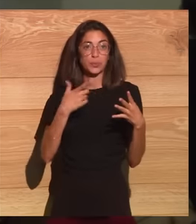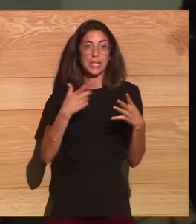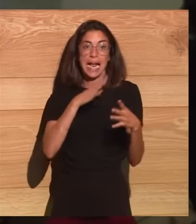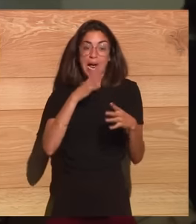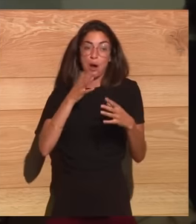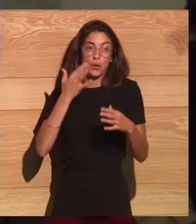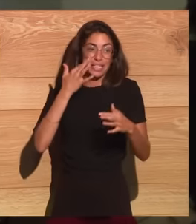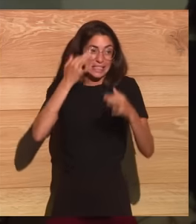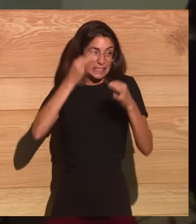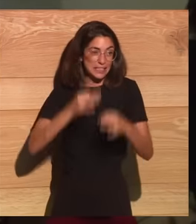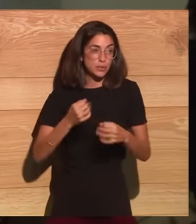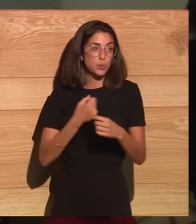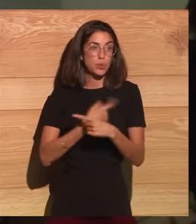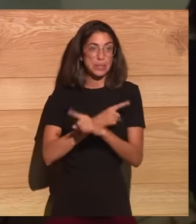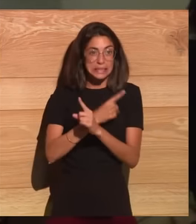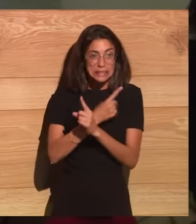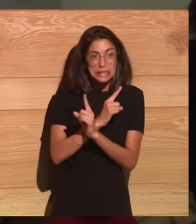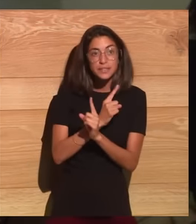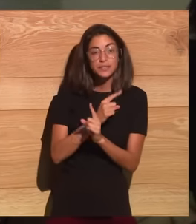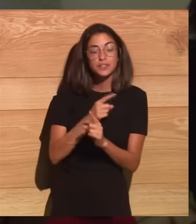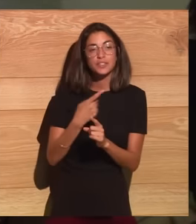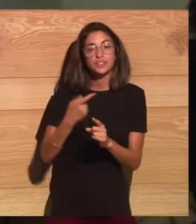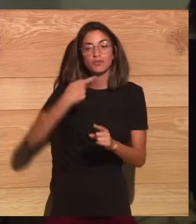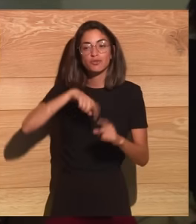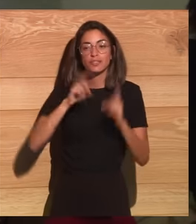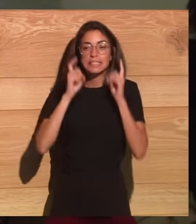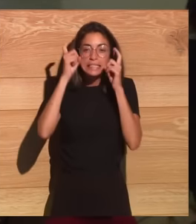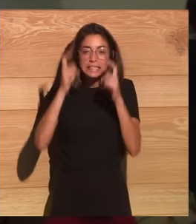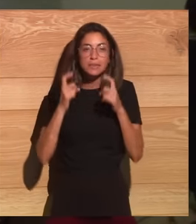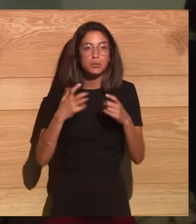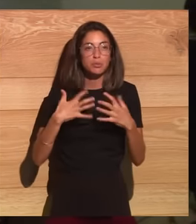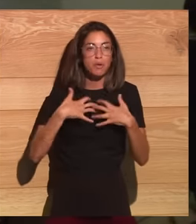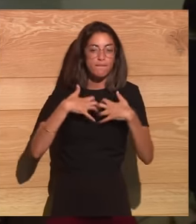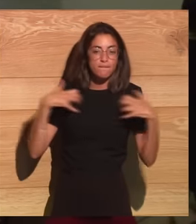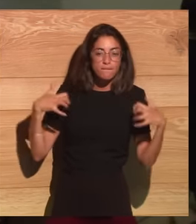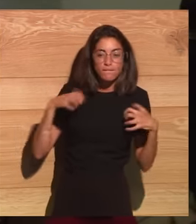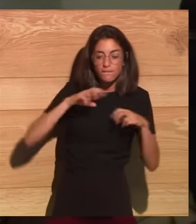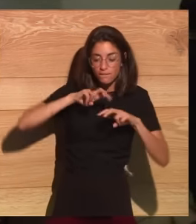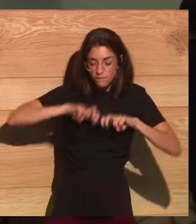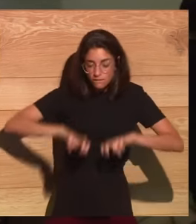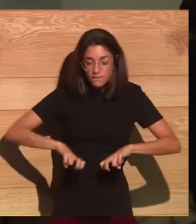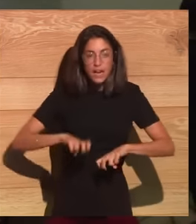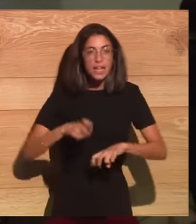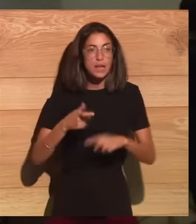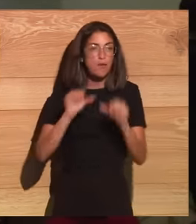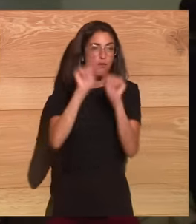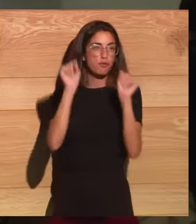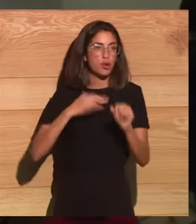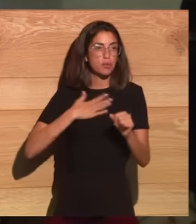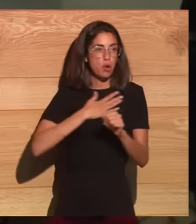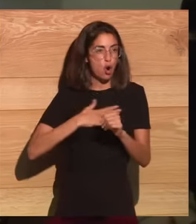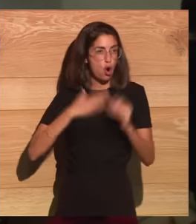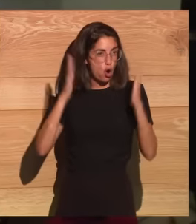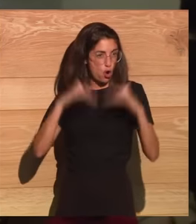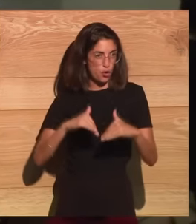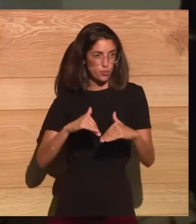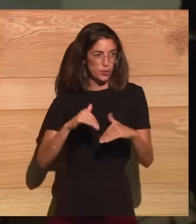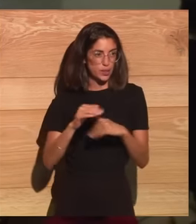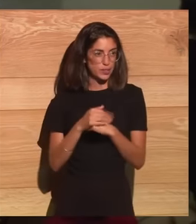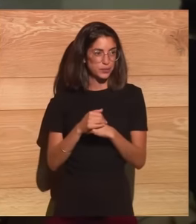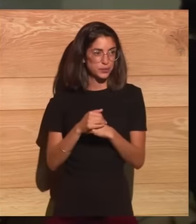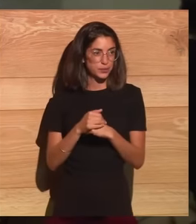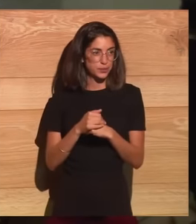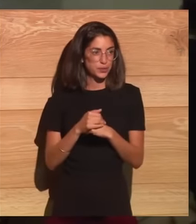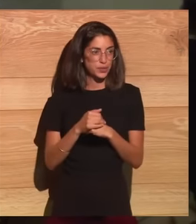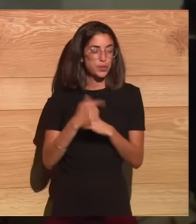Ahora trataremos de desnudarlo y exponerlo de la forma más incómoda posible, que es... Voy a decir